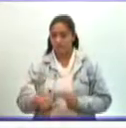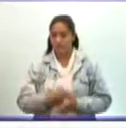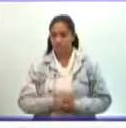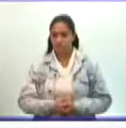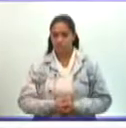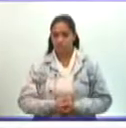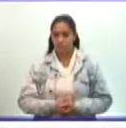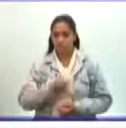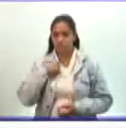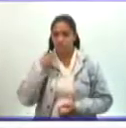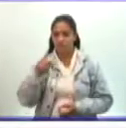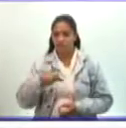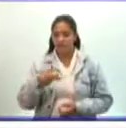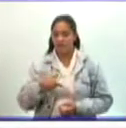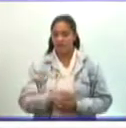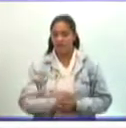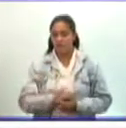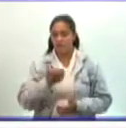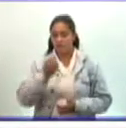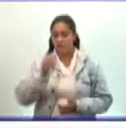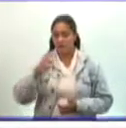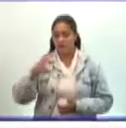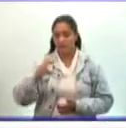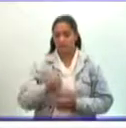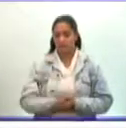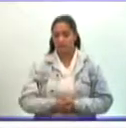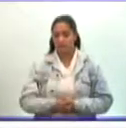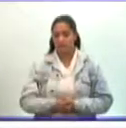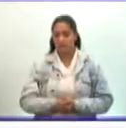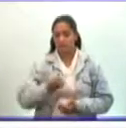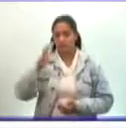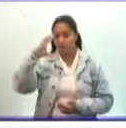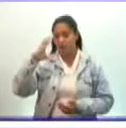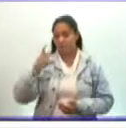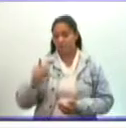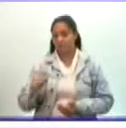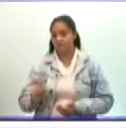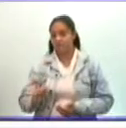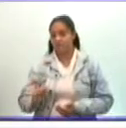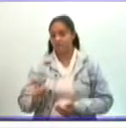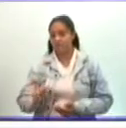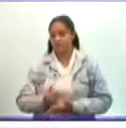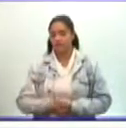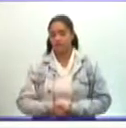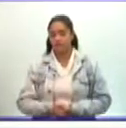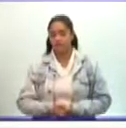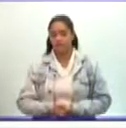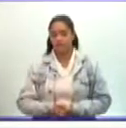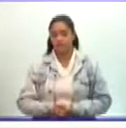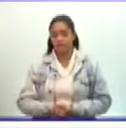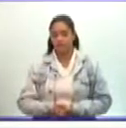el segmento AC con el segmento CB y el segmento